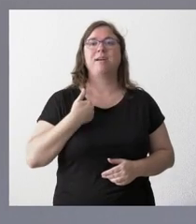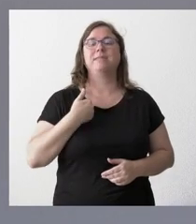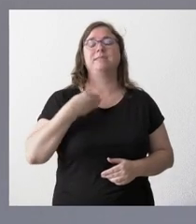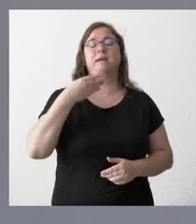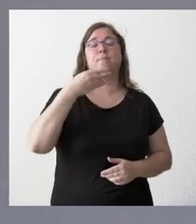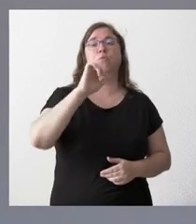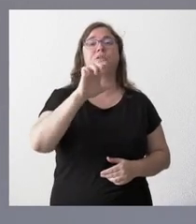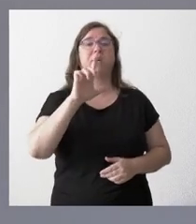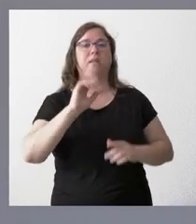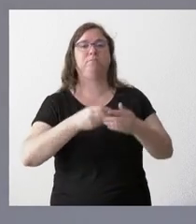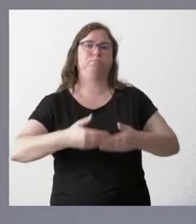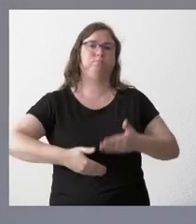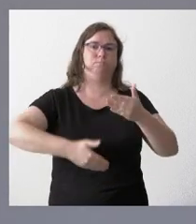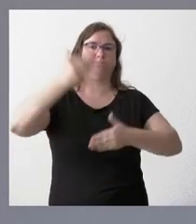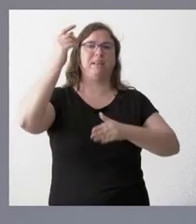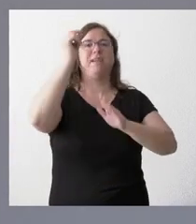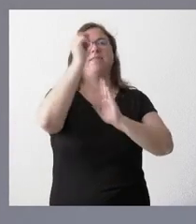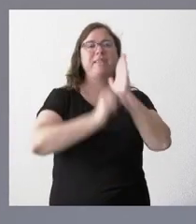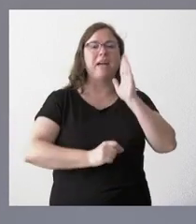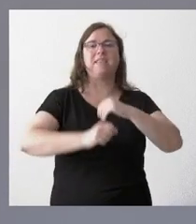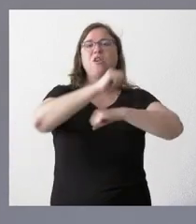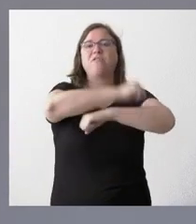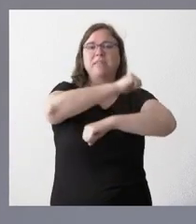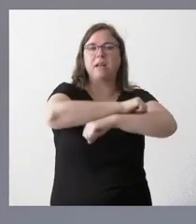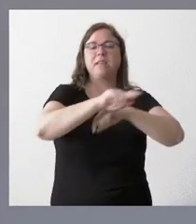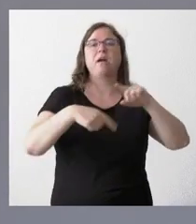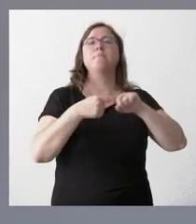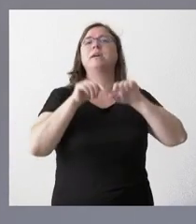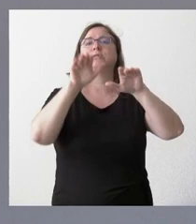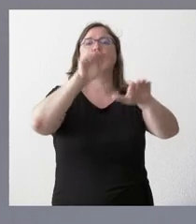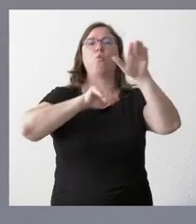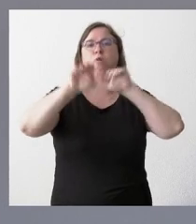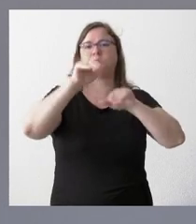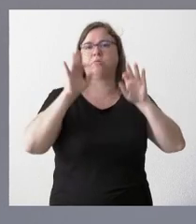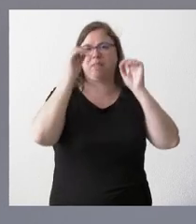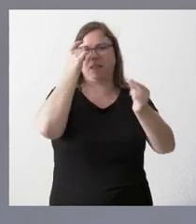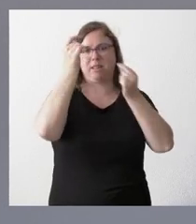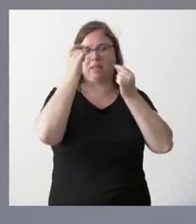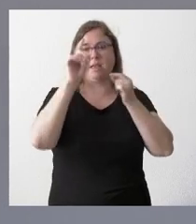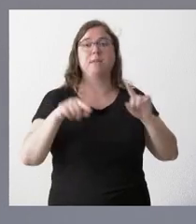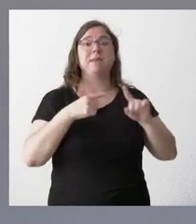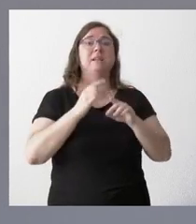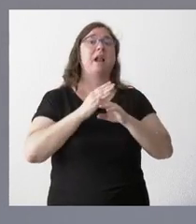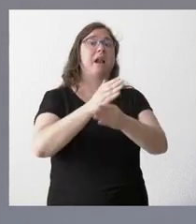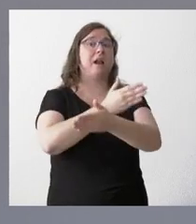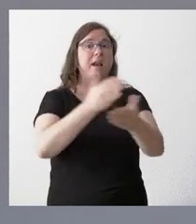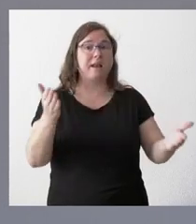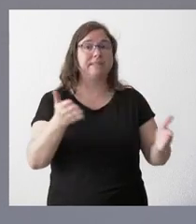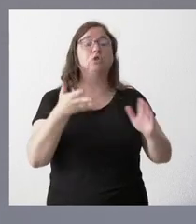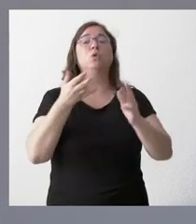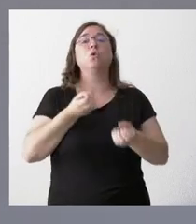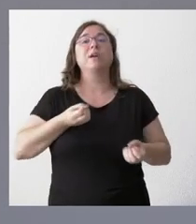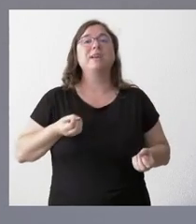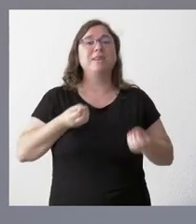detalle concreto de la ventanilla y de la propia convocatoria para la presentación. Y del resto les queremos informar para que